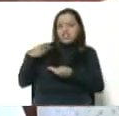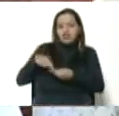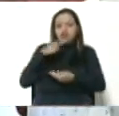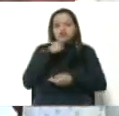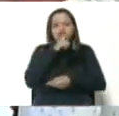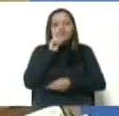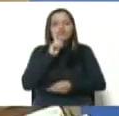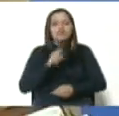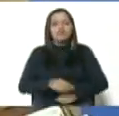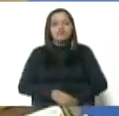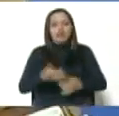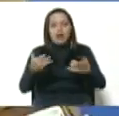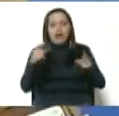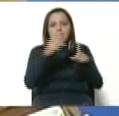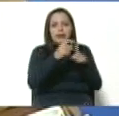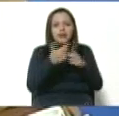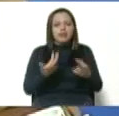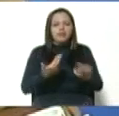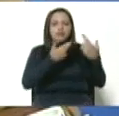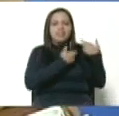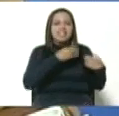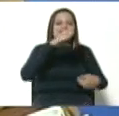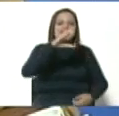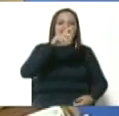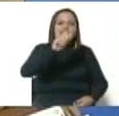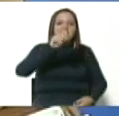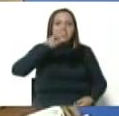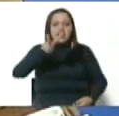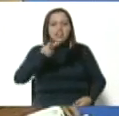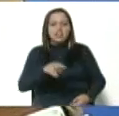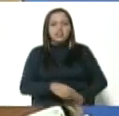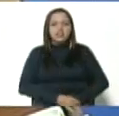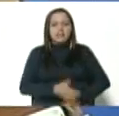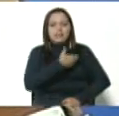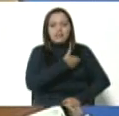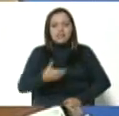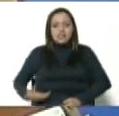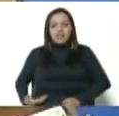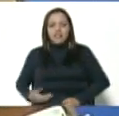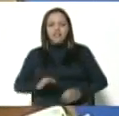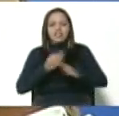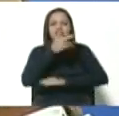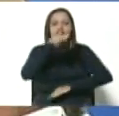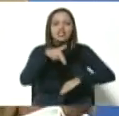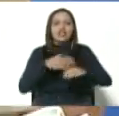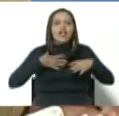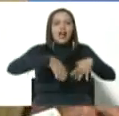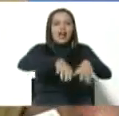Vamos a dar el derecho de palabra al representante de la CTB, el señor Juan Crespo, presidente de la Federación Nacional de Harina.